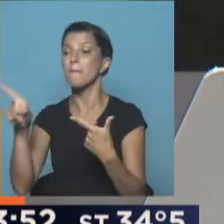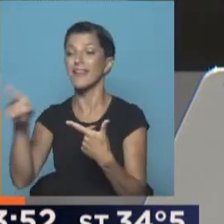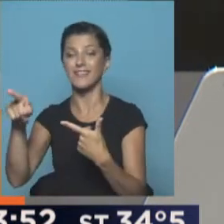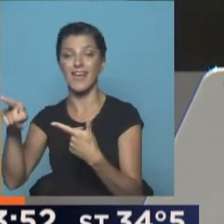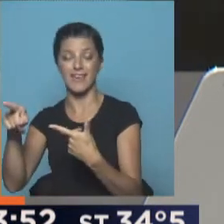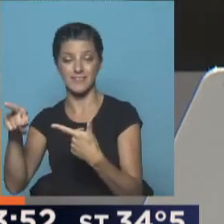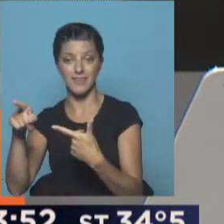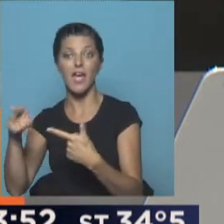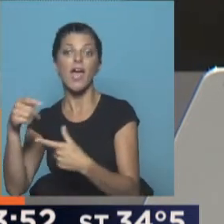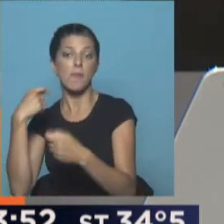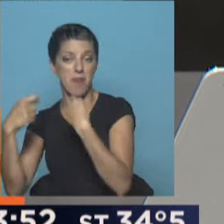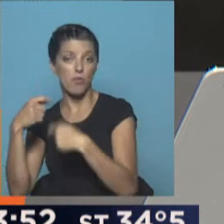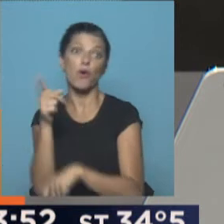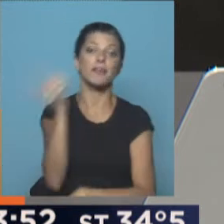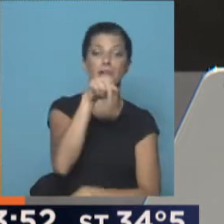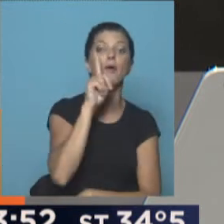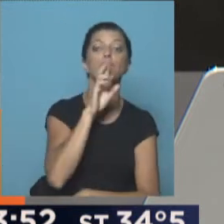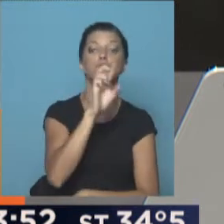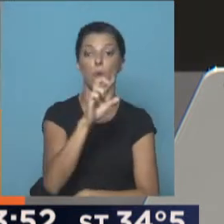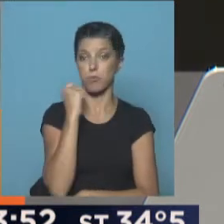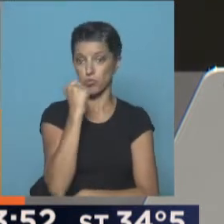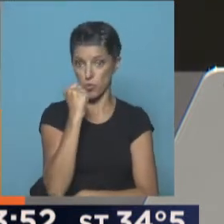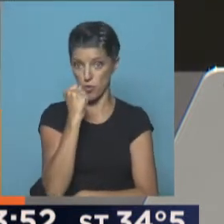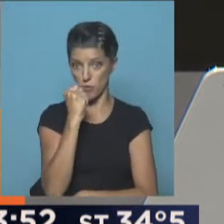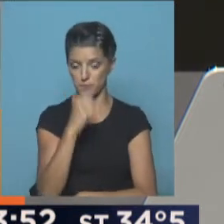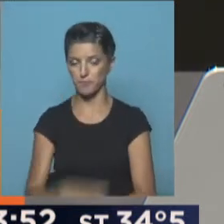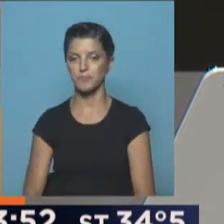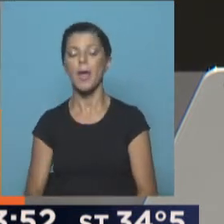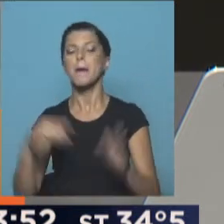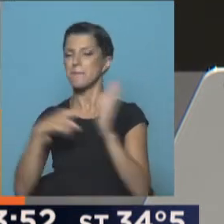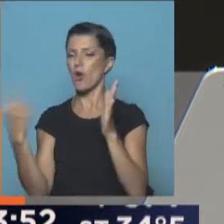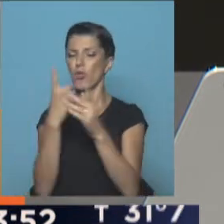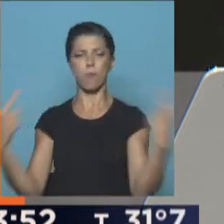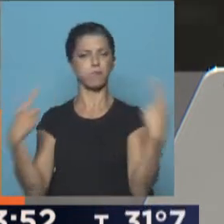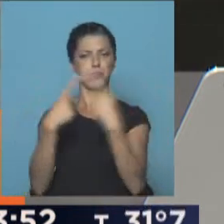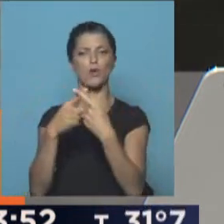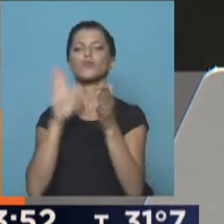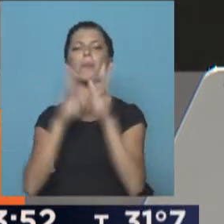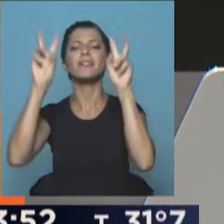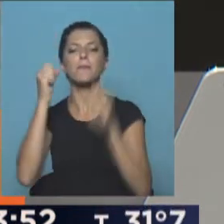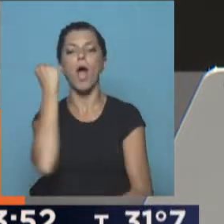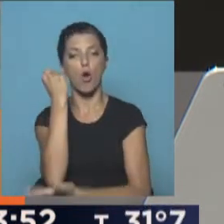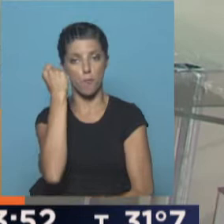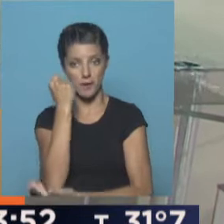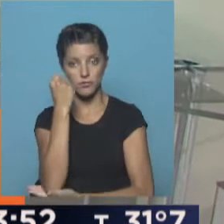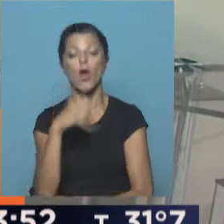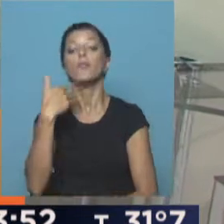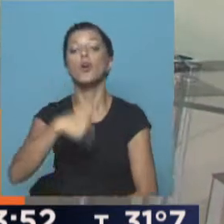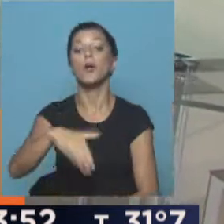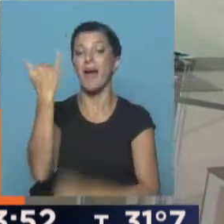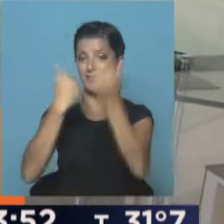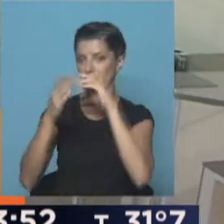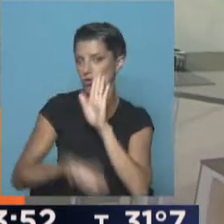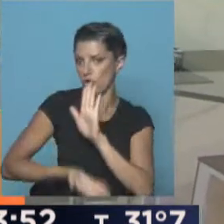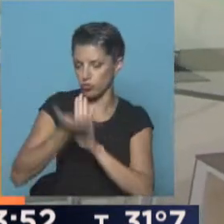duro parece ser el de Trump, discrepando con él sobre todo por cuestiones comerciales, prometiendo un alza de aranceles,